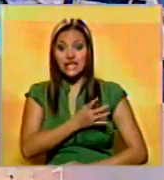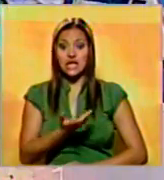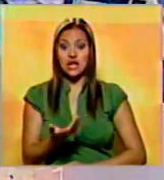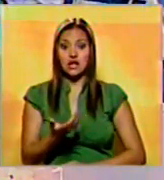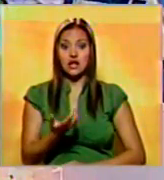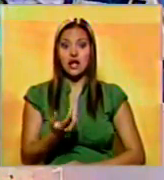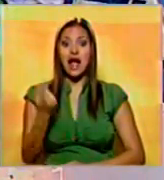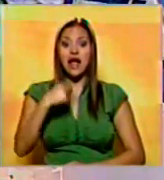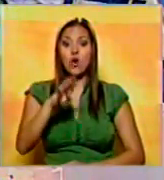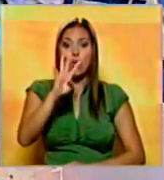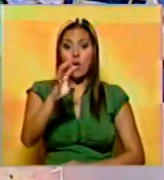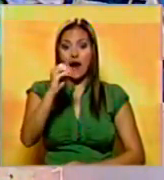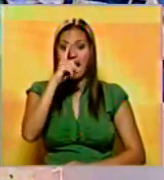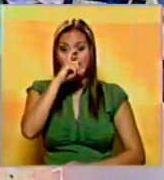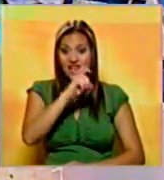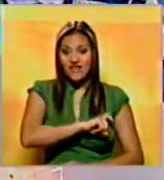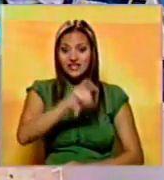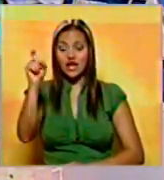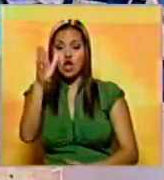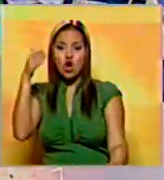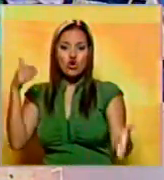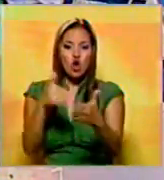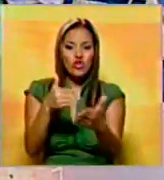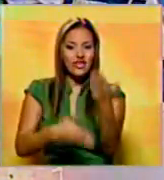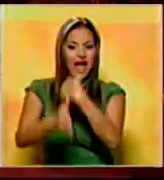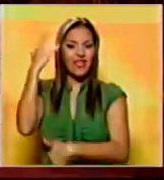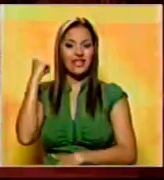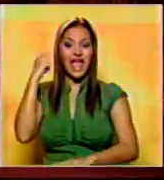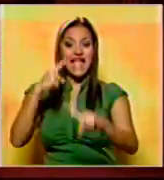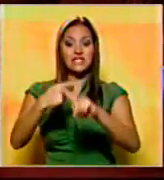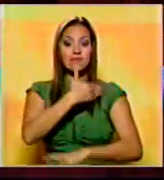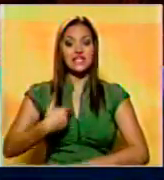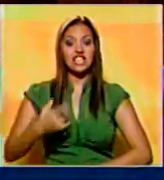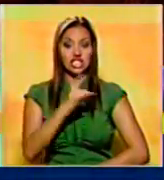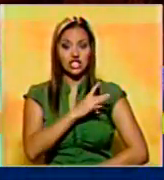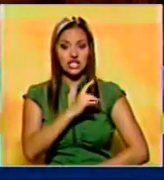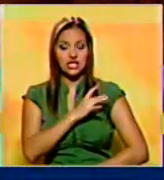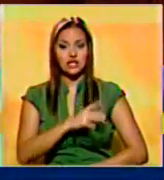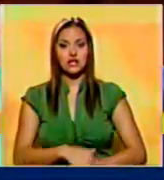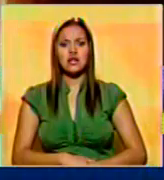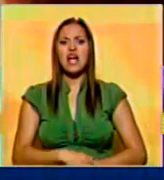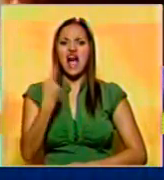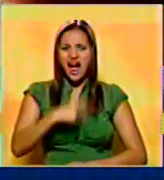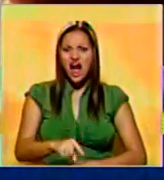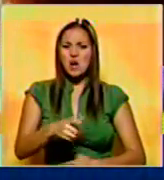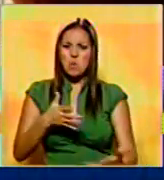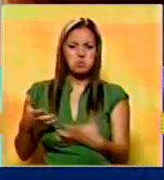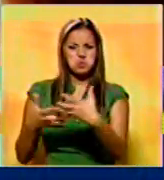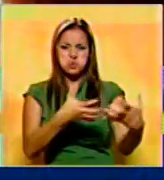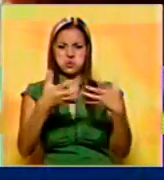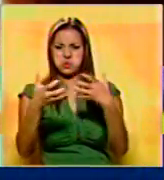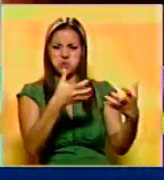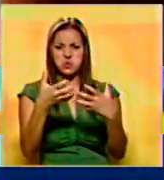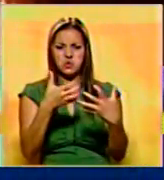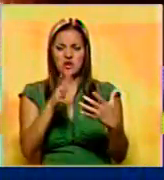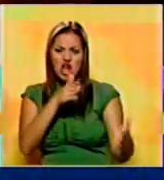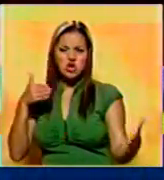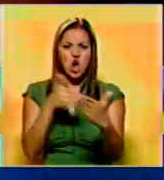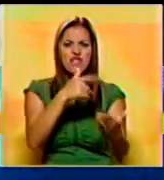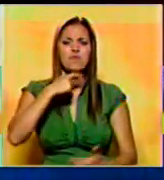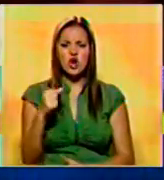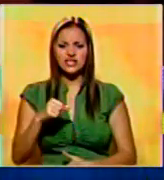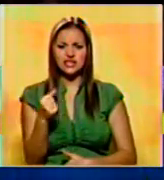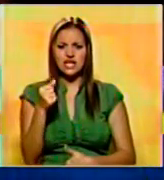del 40º aniversario del golpe contra Salvador Allende. Los manifestantes levantaron barricadas y dispararon contra la